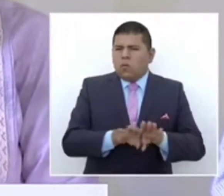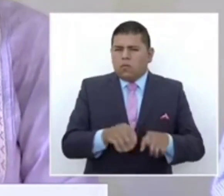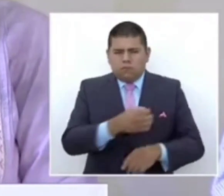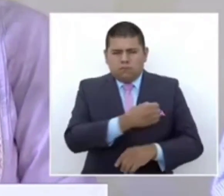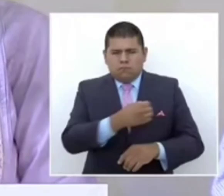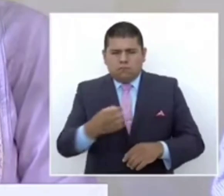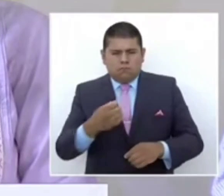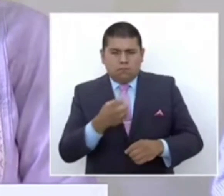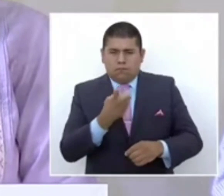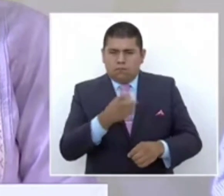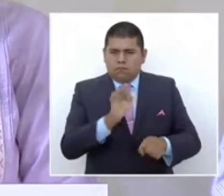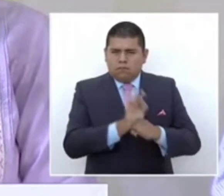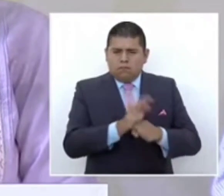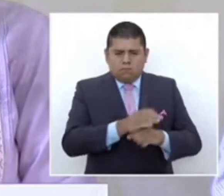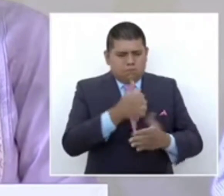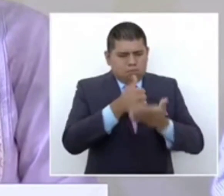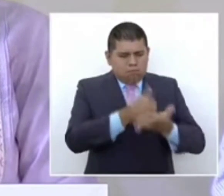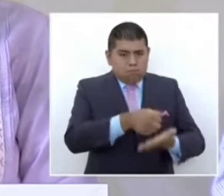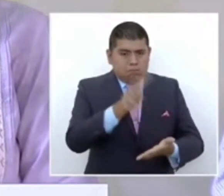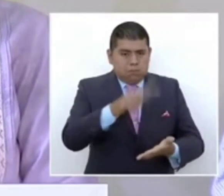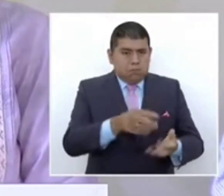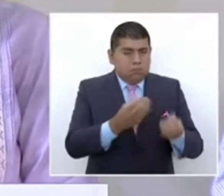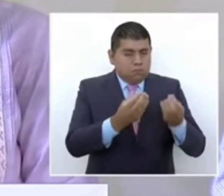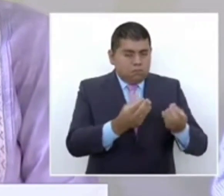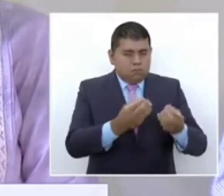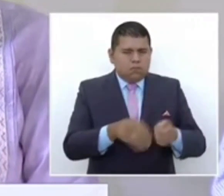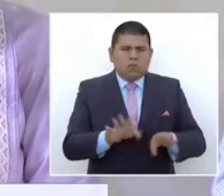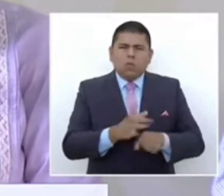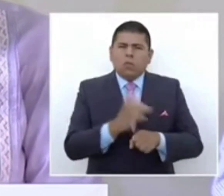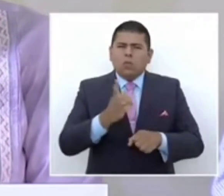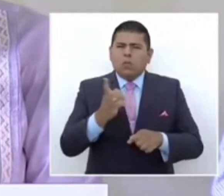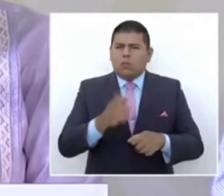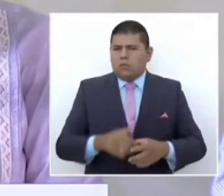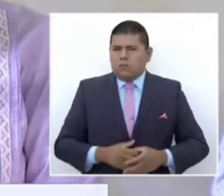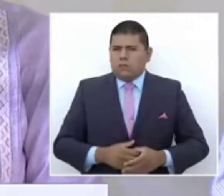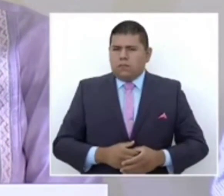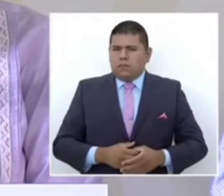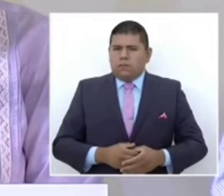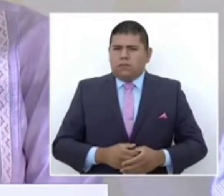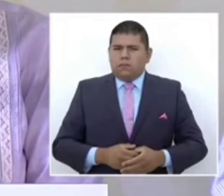y ayuda mucho, porque